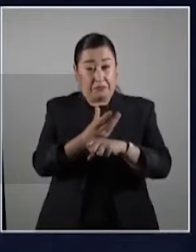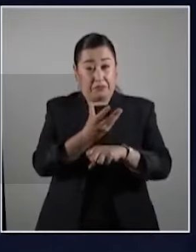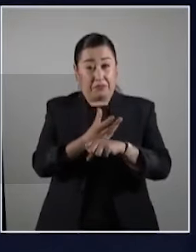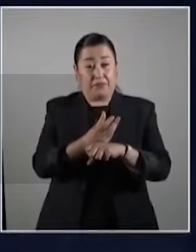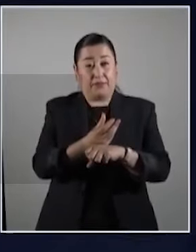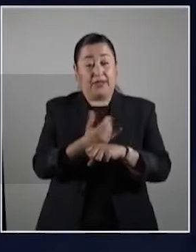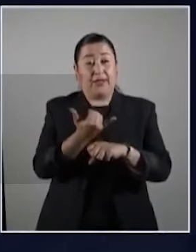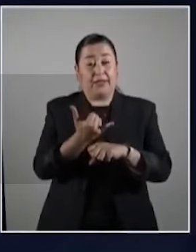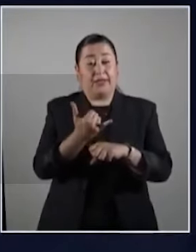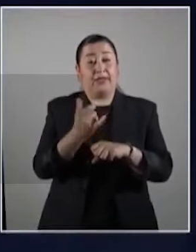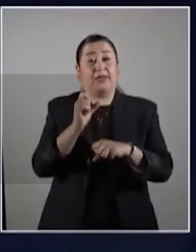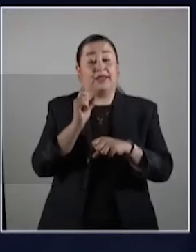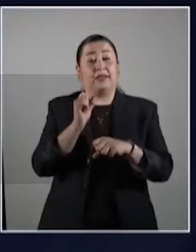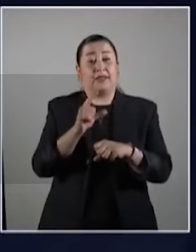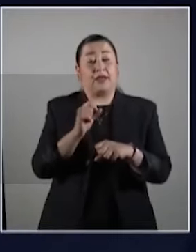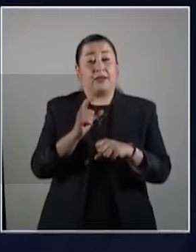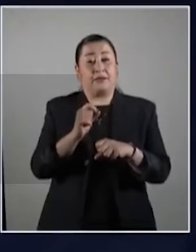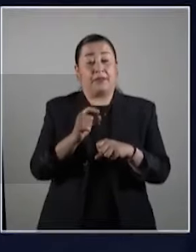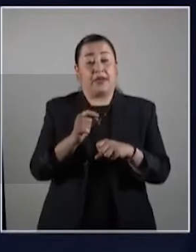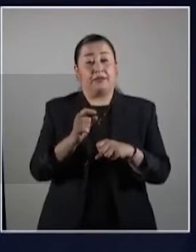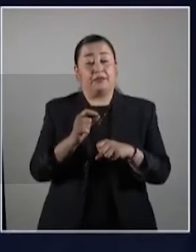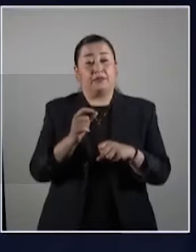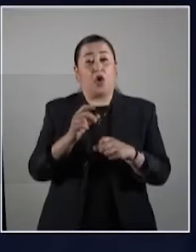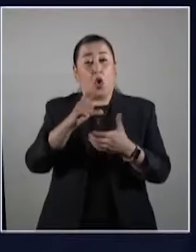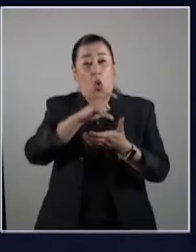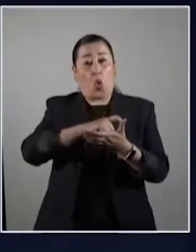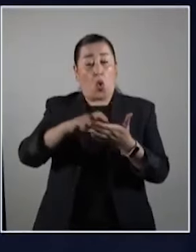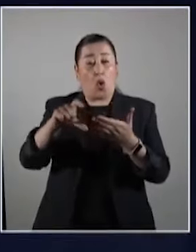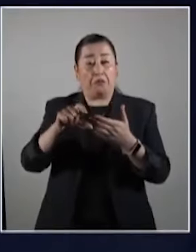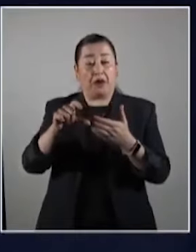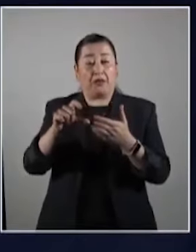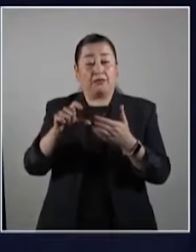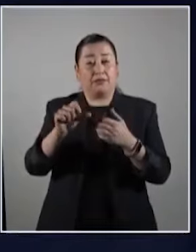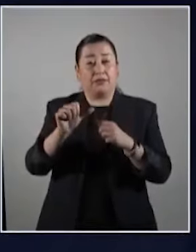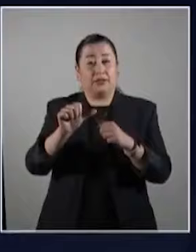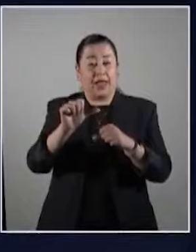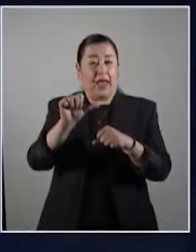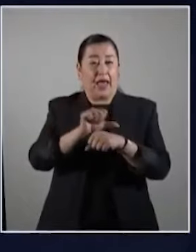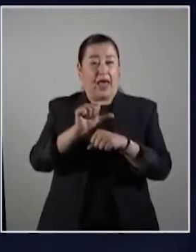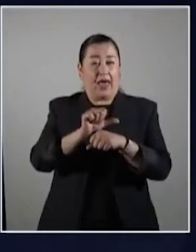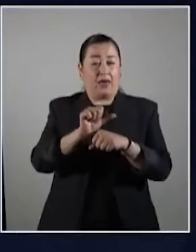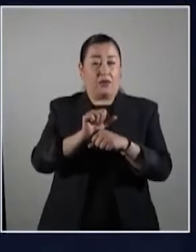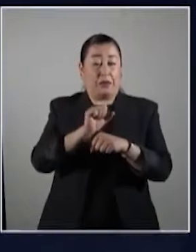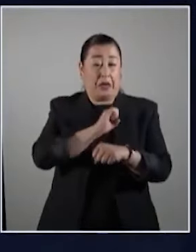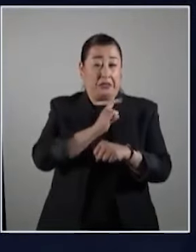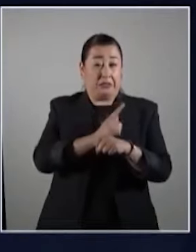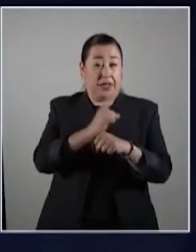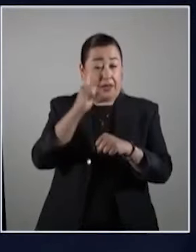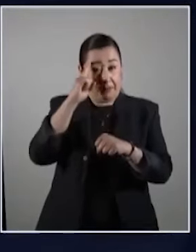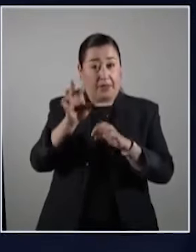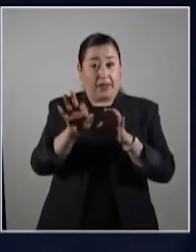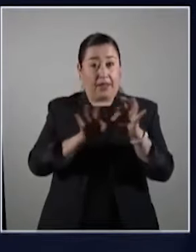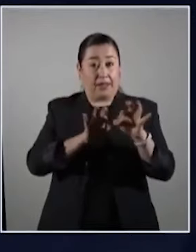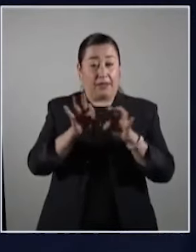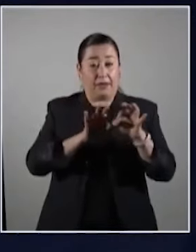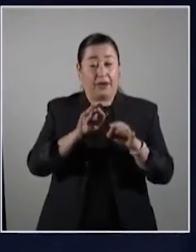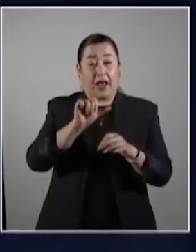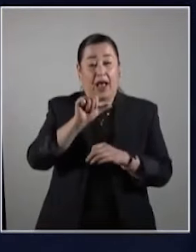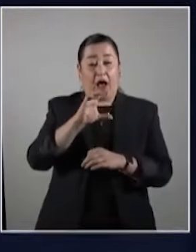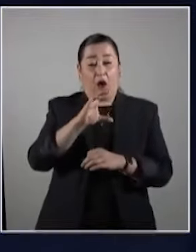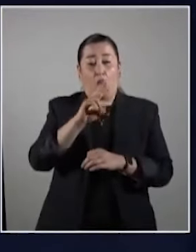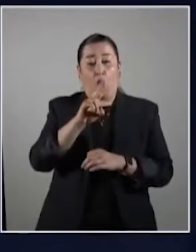tenemos maquinaria no se habí ha comprado hace muchos años 15 años que no se comprar una acat y estamos comprando cuatro máquinas aquatech hemos